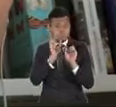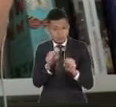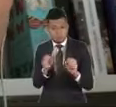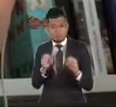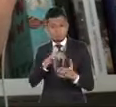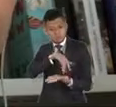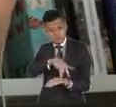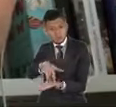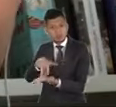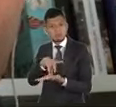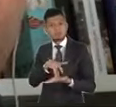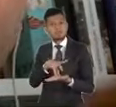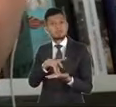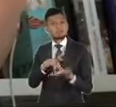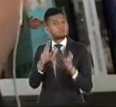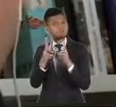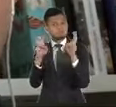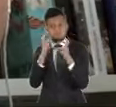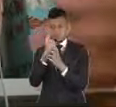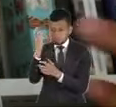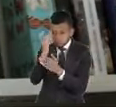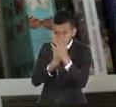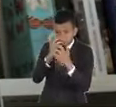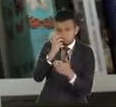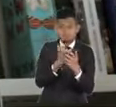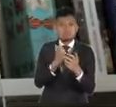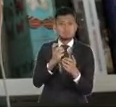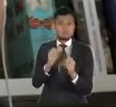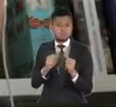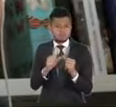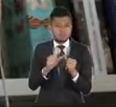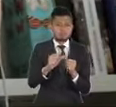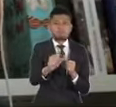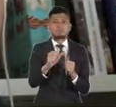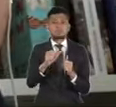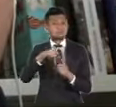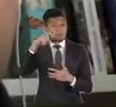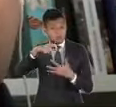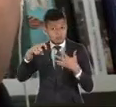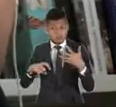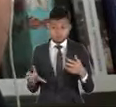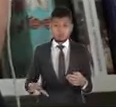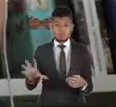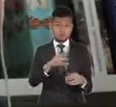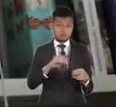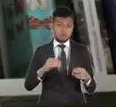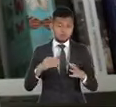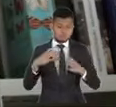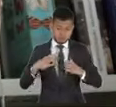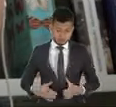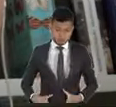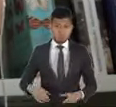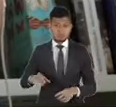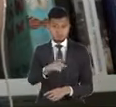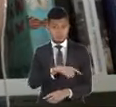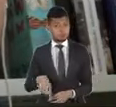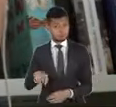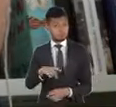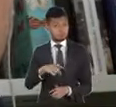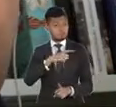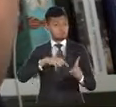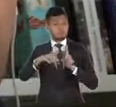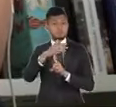participar en esta evaluación y en reivindicar la necesidad de que todos los ciudadanos tengan las condiciones de